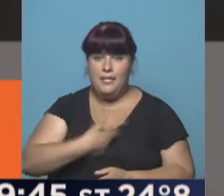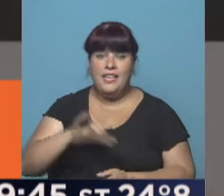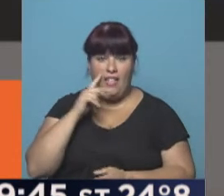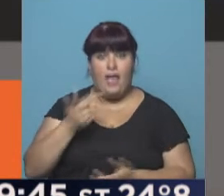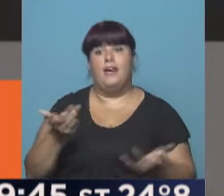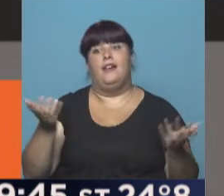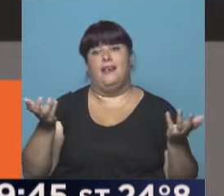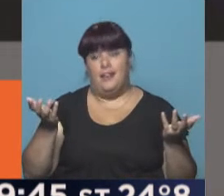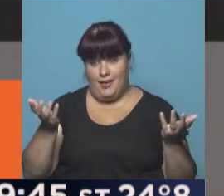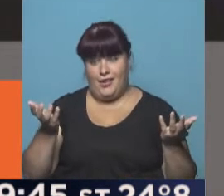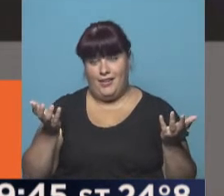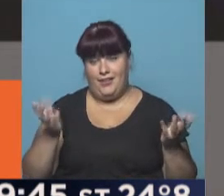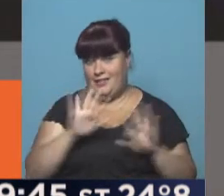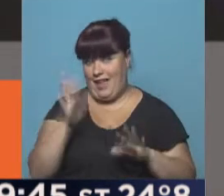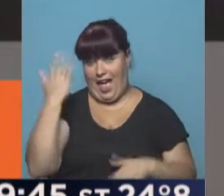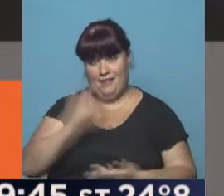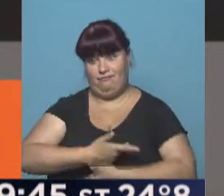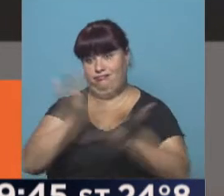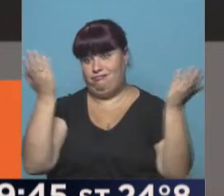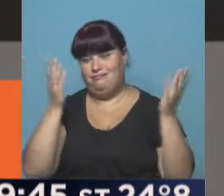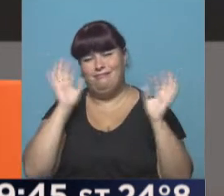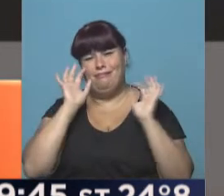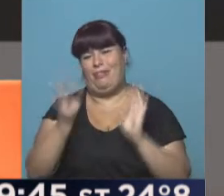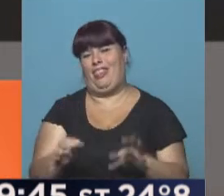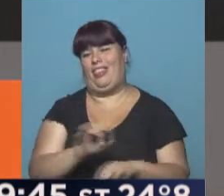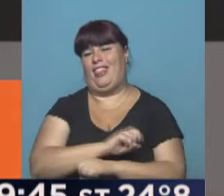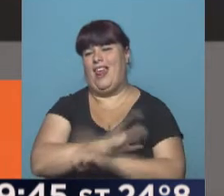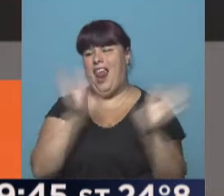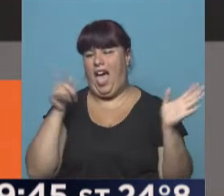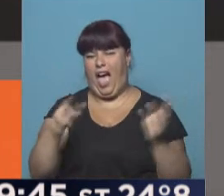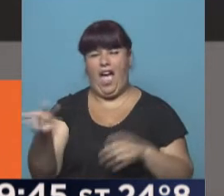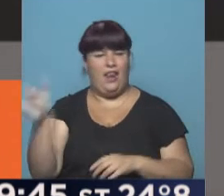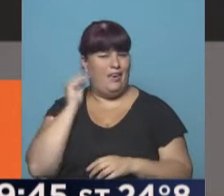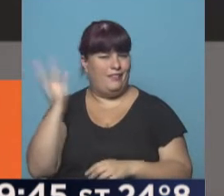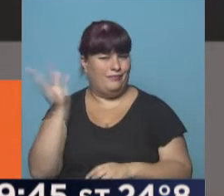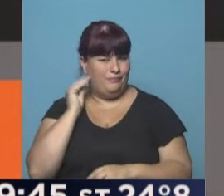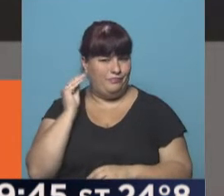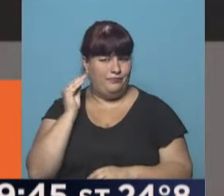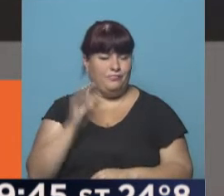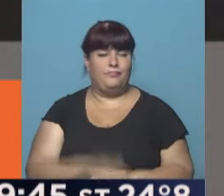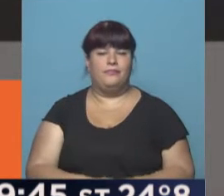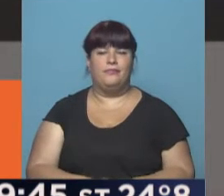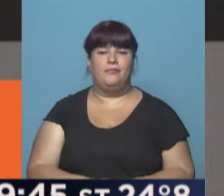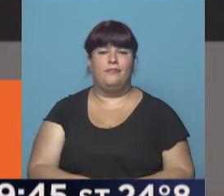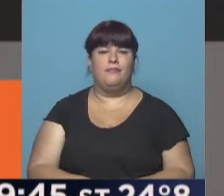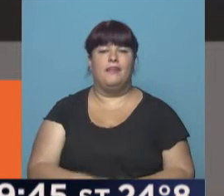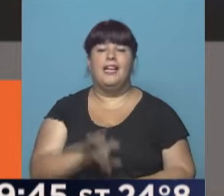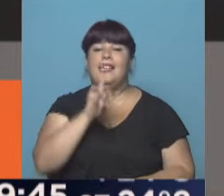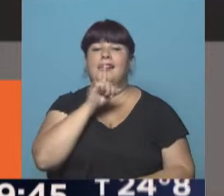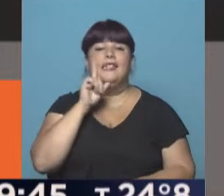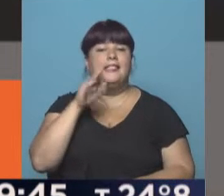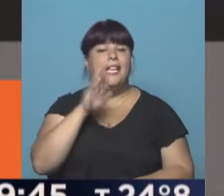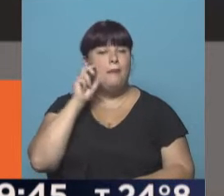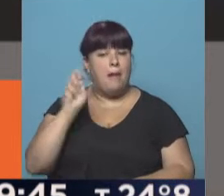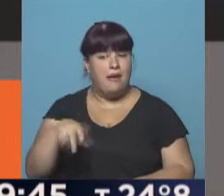da de sí bueno ha salido ayer en todos lados es clarísimo lo que el audio dice que timerman sabe